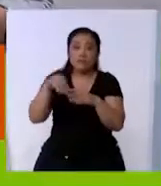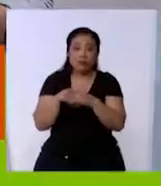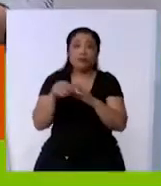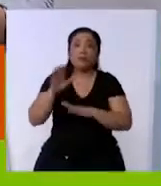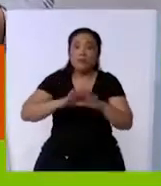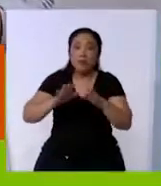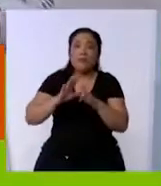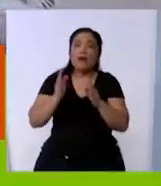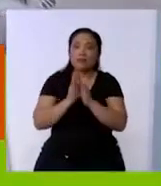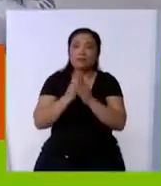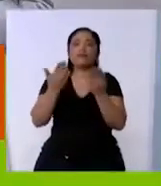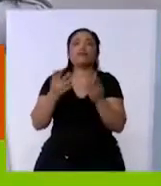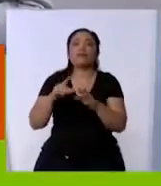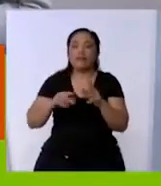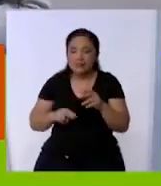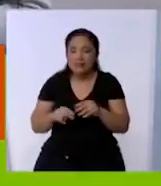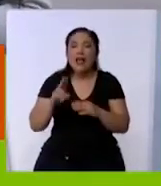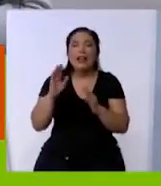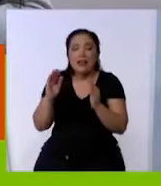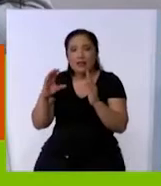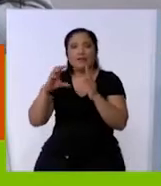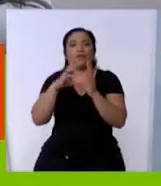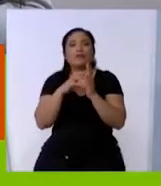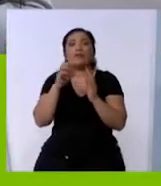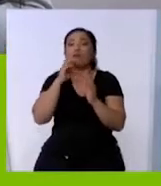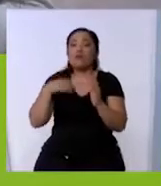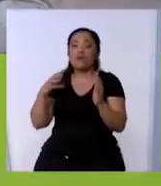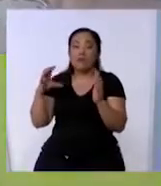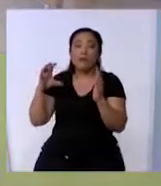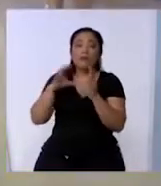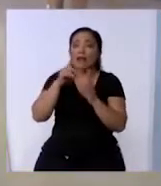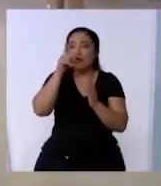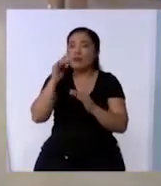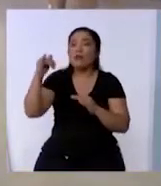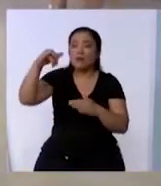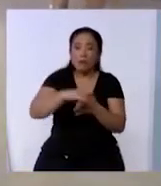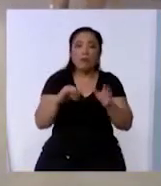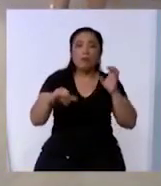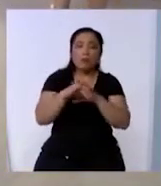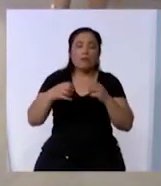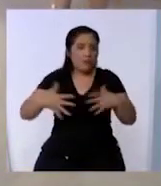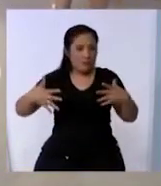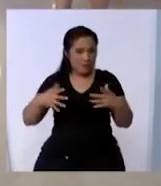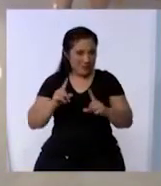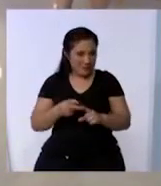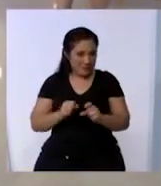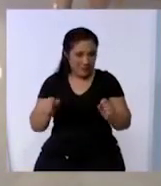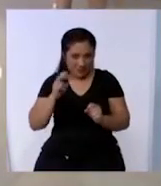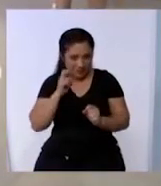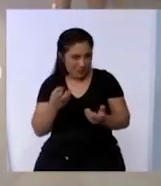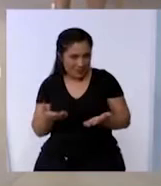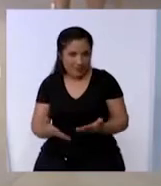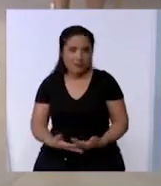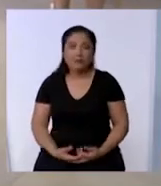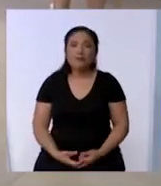y van acercando la escalera y ahí, mira, se pueden bajar. Porque si no, te puede dar una descarga eléctrica, claro, grande, porque la intensidad es grande. Profe, una pregunta.